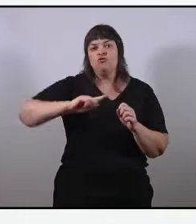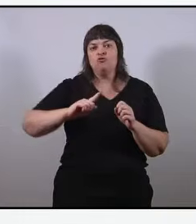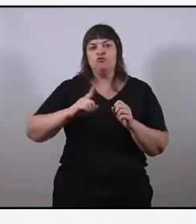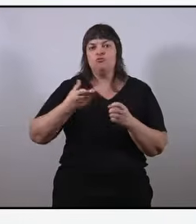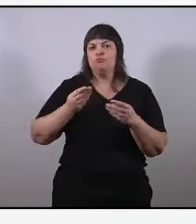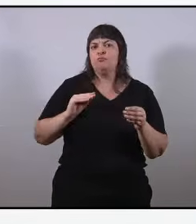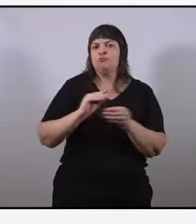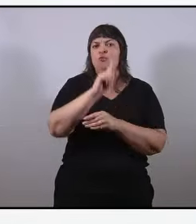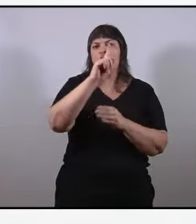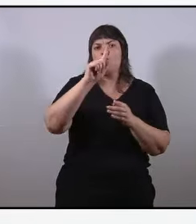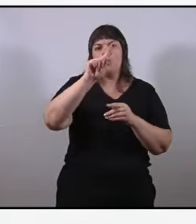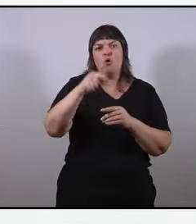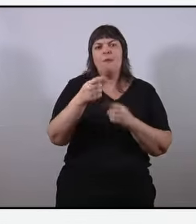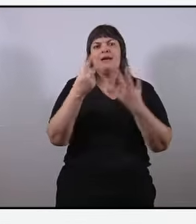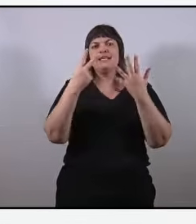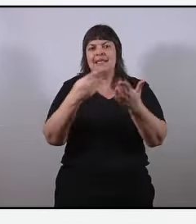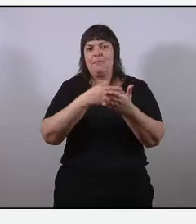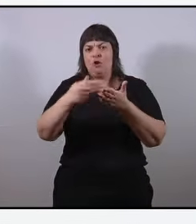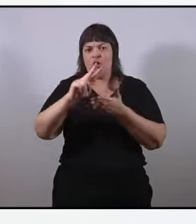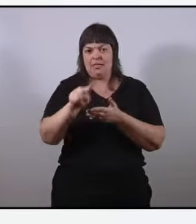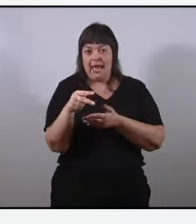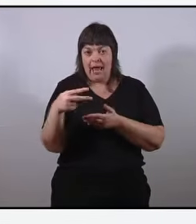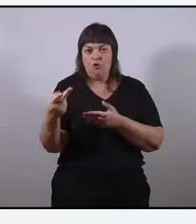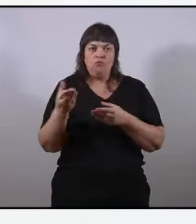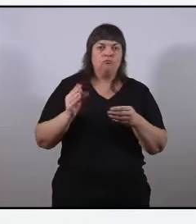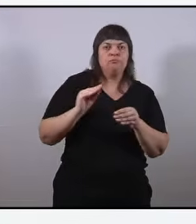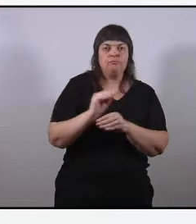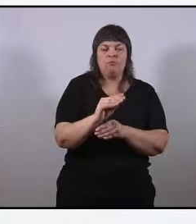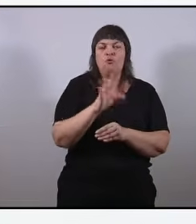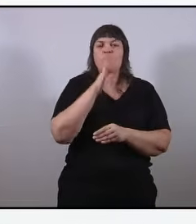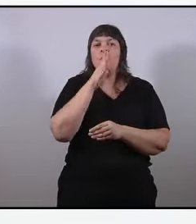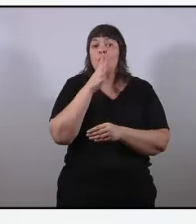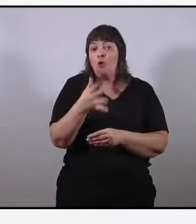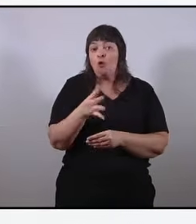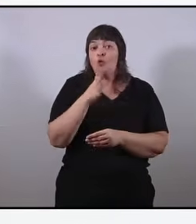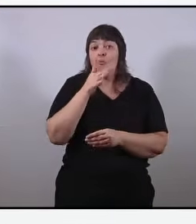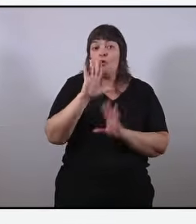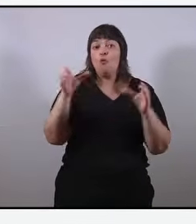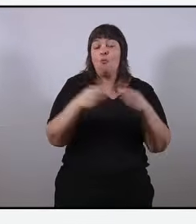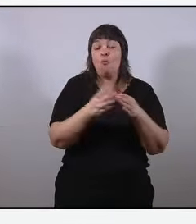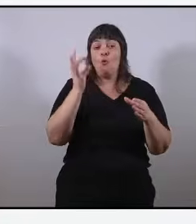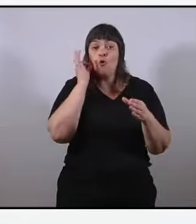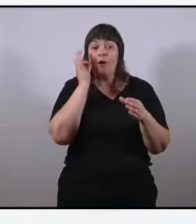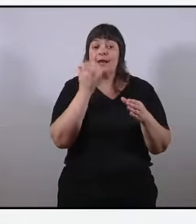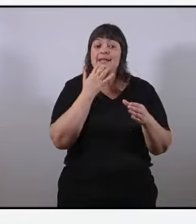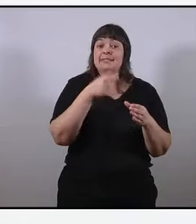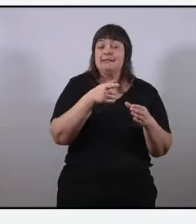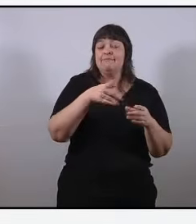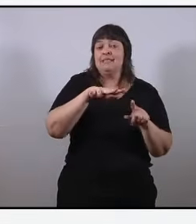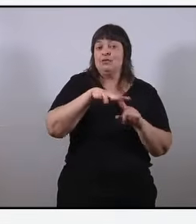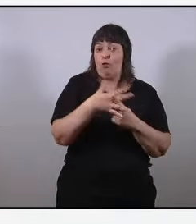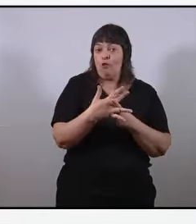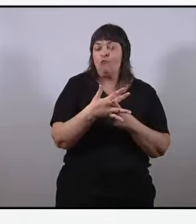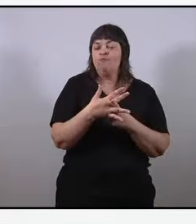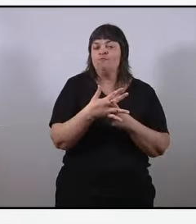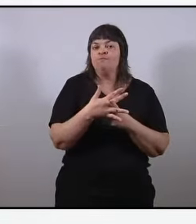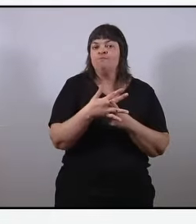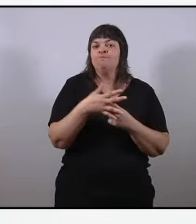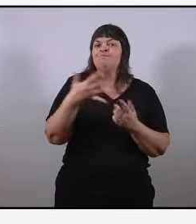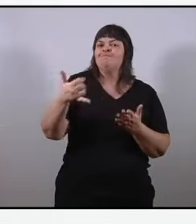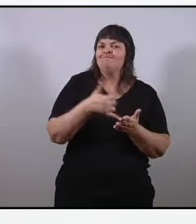destinar 1,7 millones de euros para asegurar que estas mujeres, cuando se encuentran en una situación